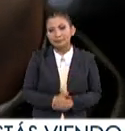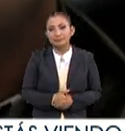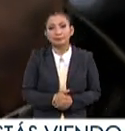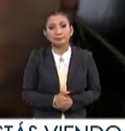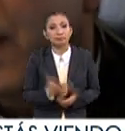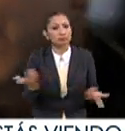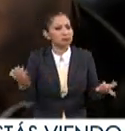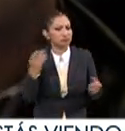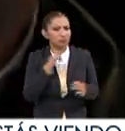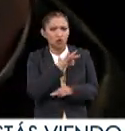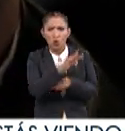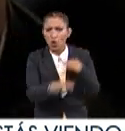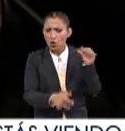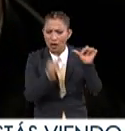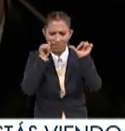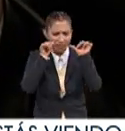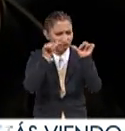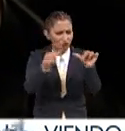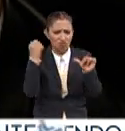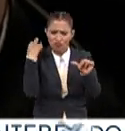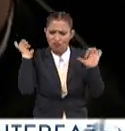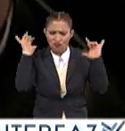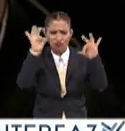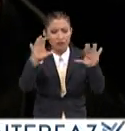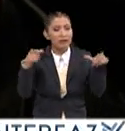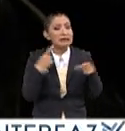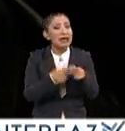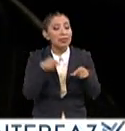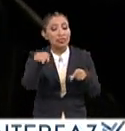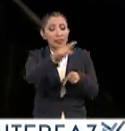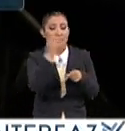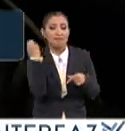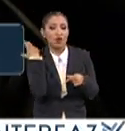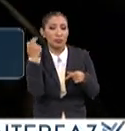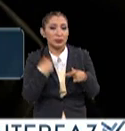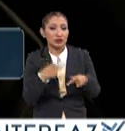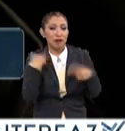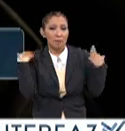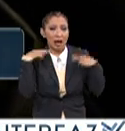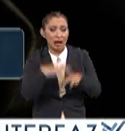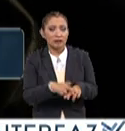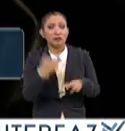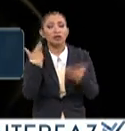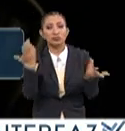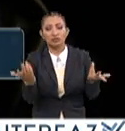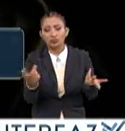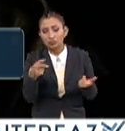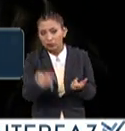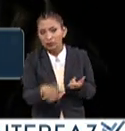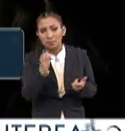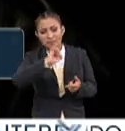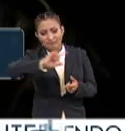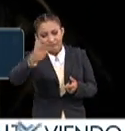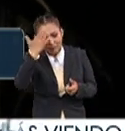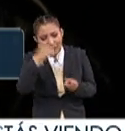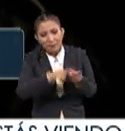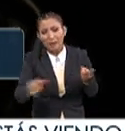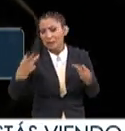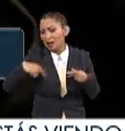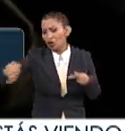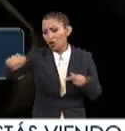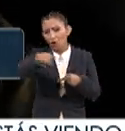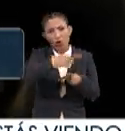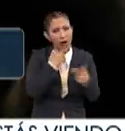Quien tiene toda la atención en los foros son los ponentes, son las maestras, los maestros, los expertos, la sociedad